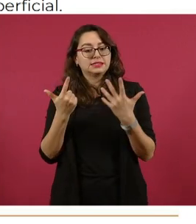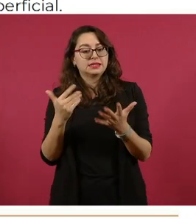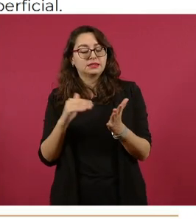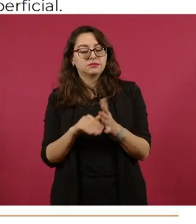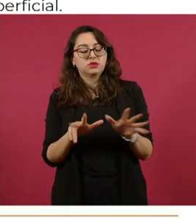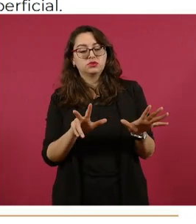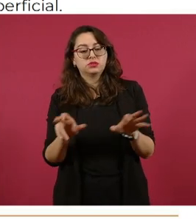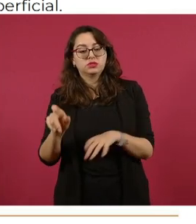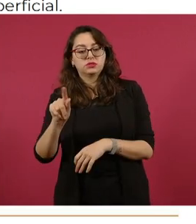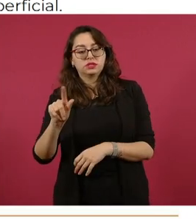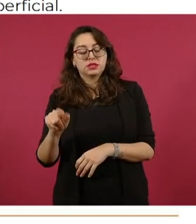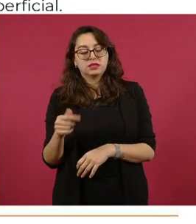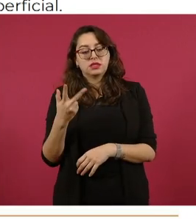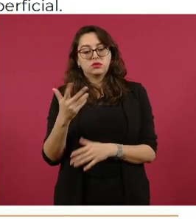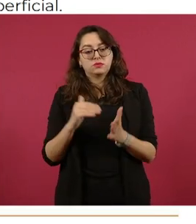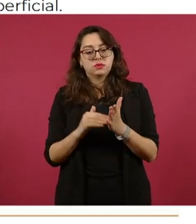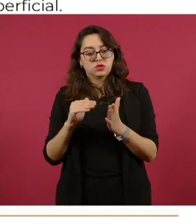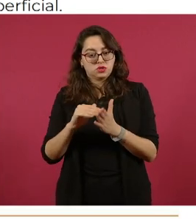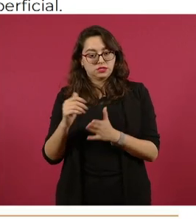federal.